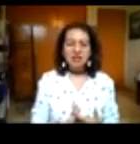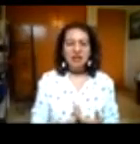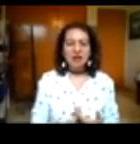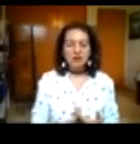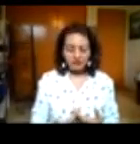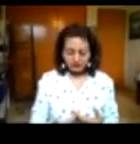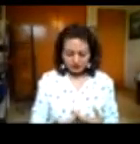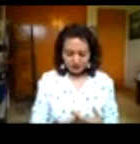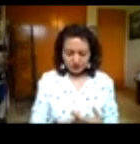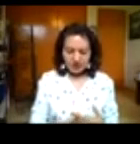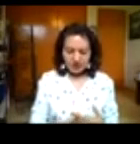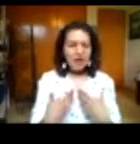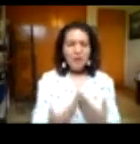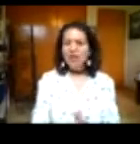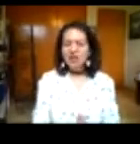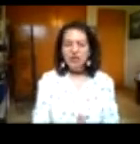distintas